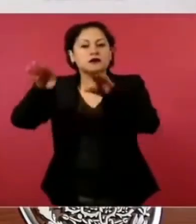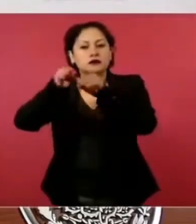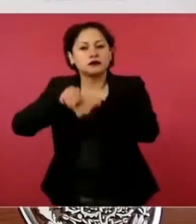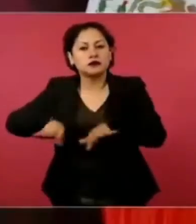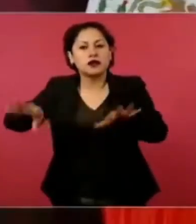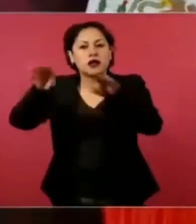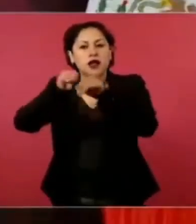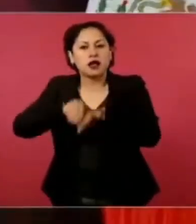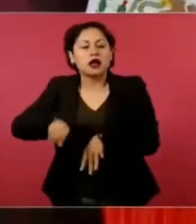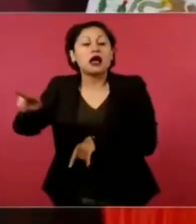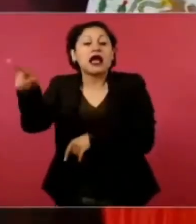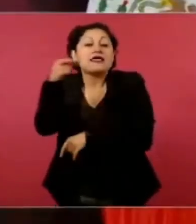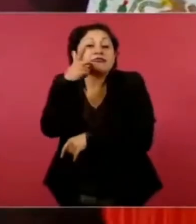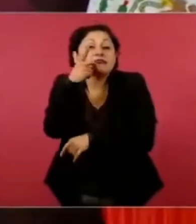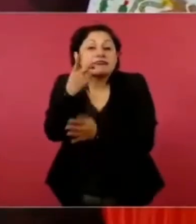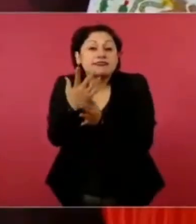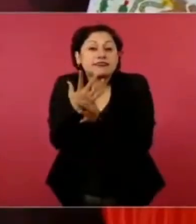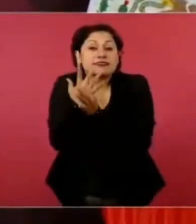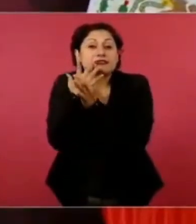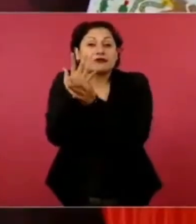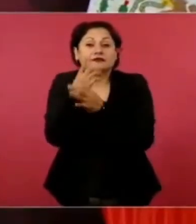veces puede convertirse en verdad.